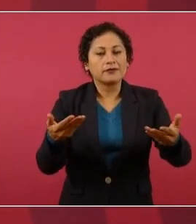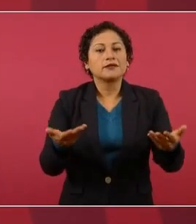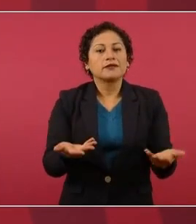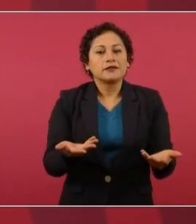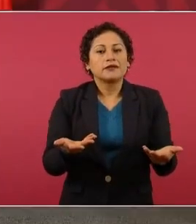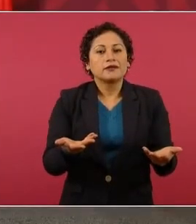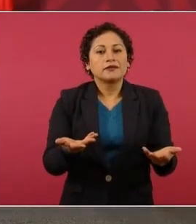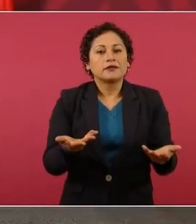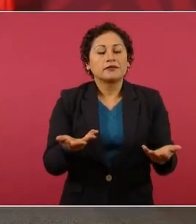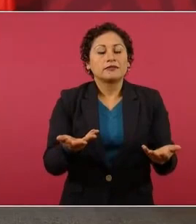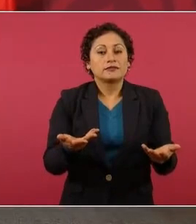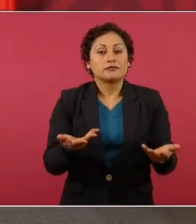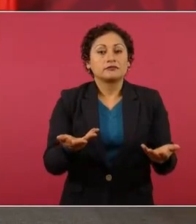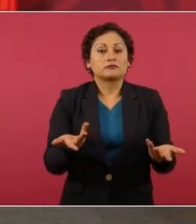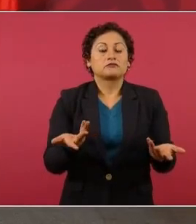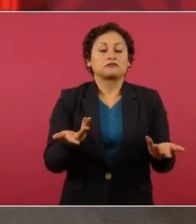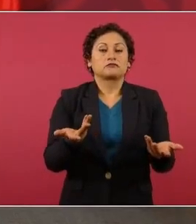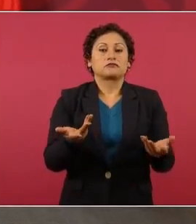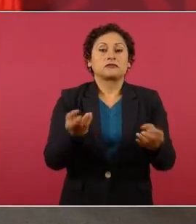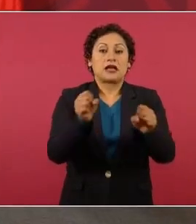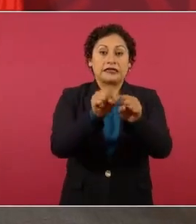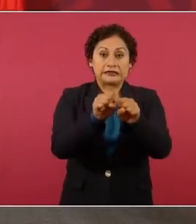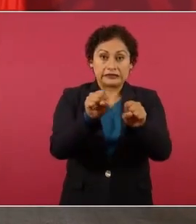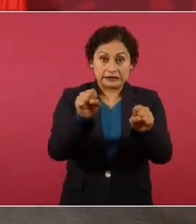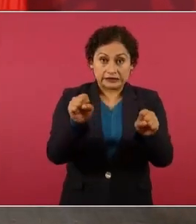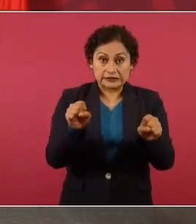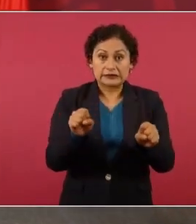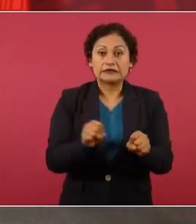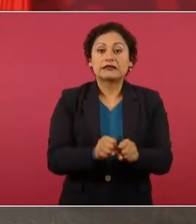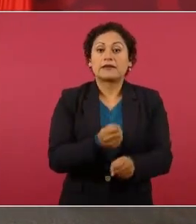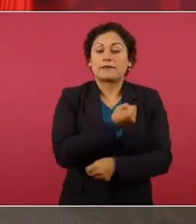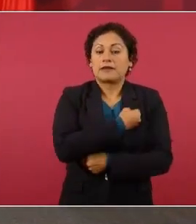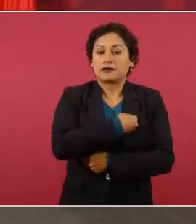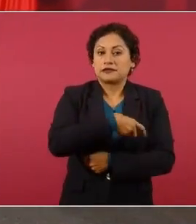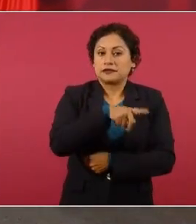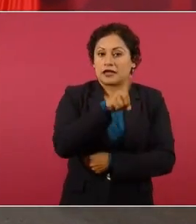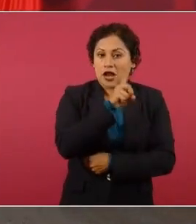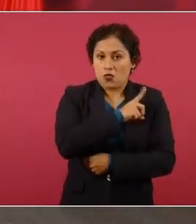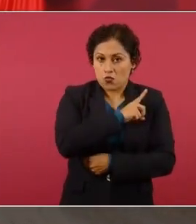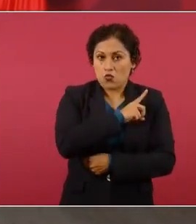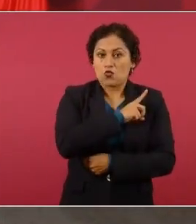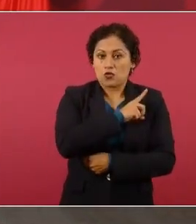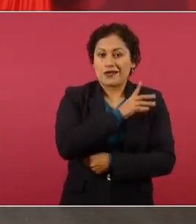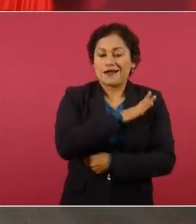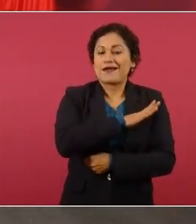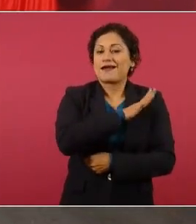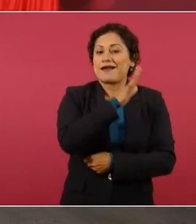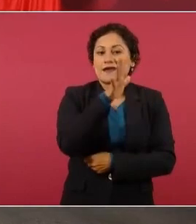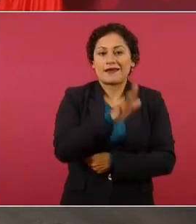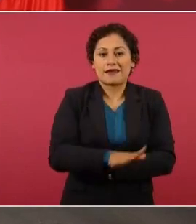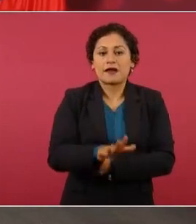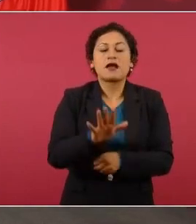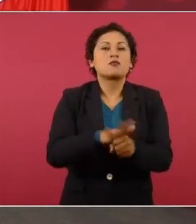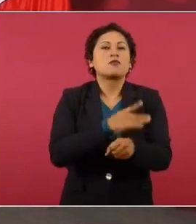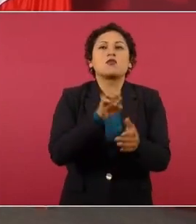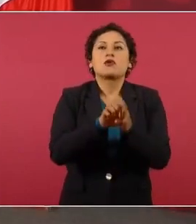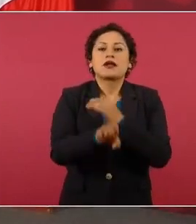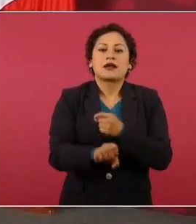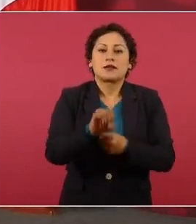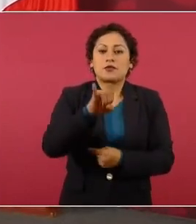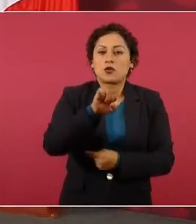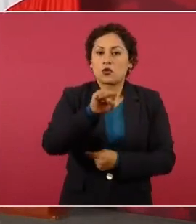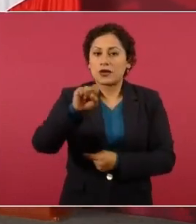los sistemas ordinarios de salud, como el